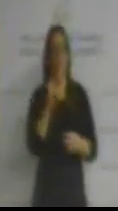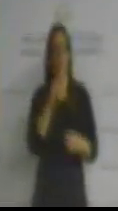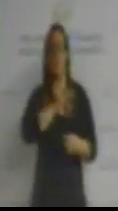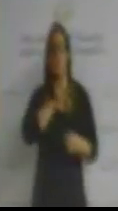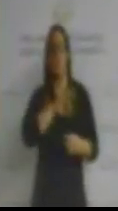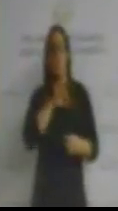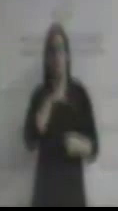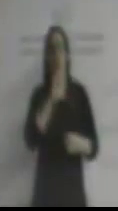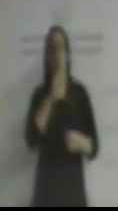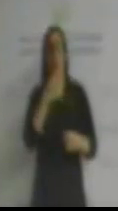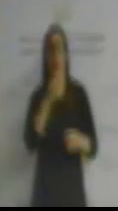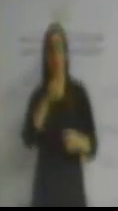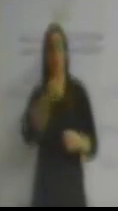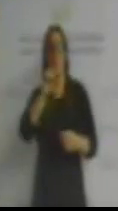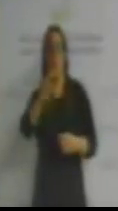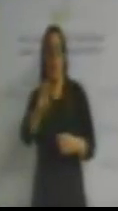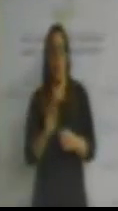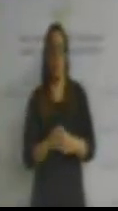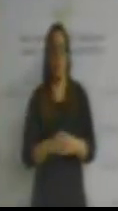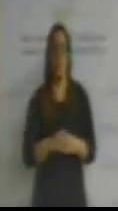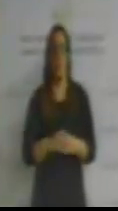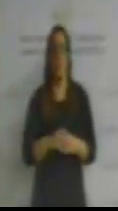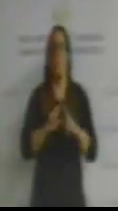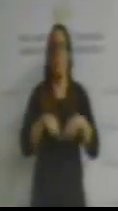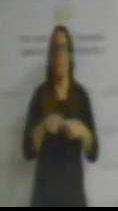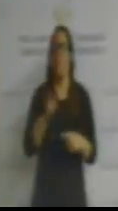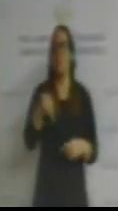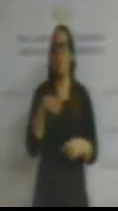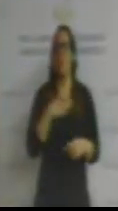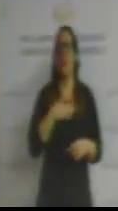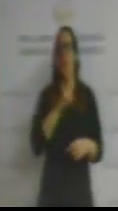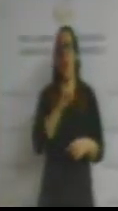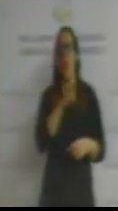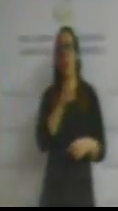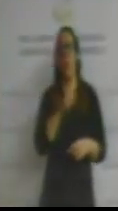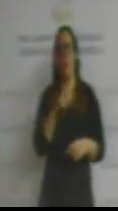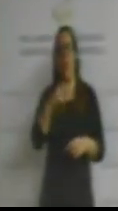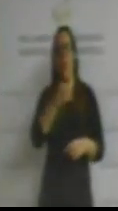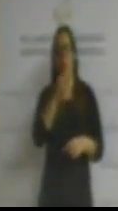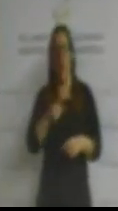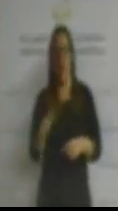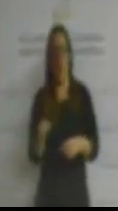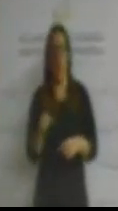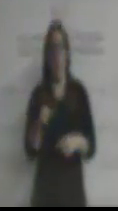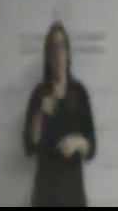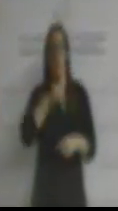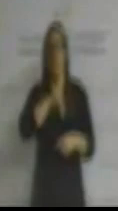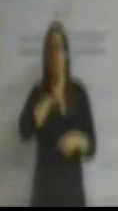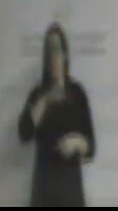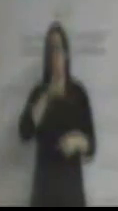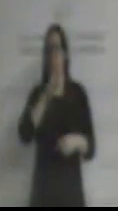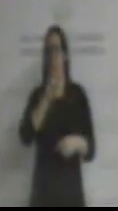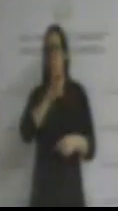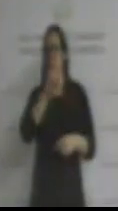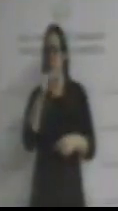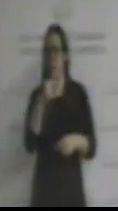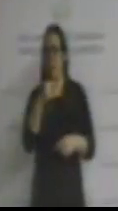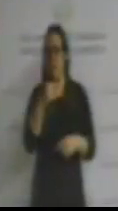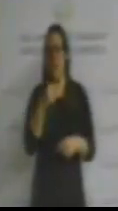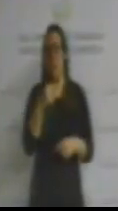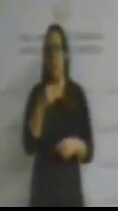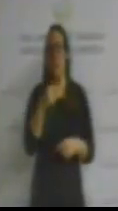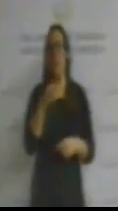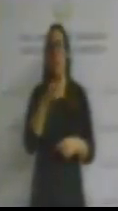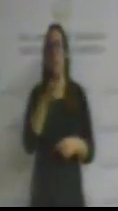Pastor, las familias de Manuel López González, de Francisco Puig Mestre, de Francisco Ruiz Hernández,